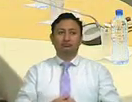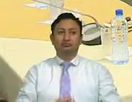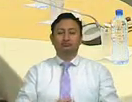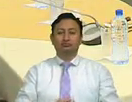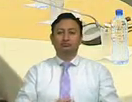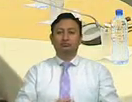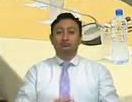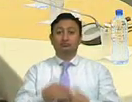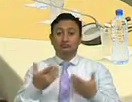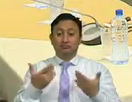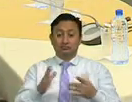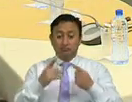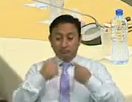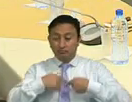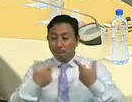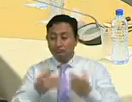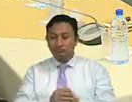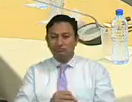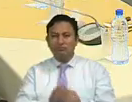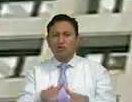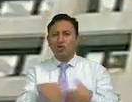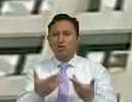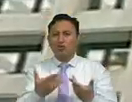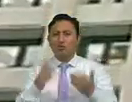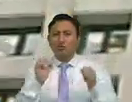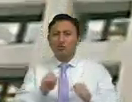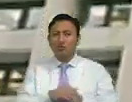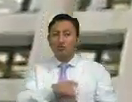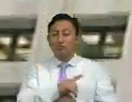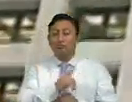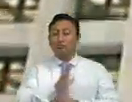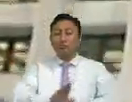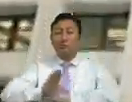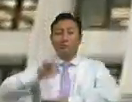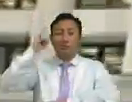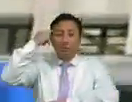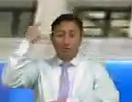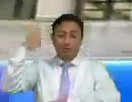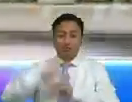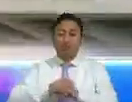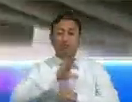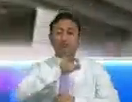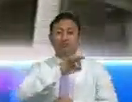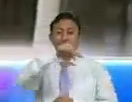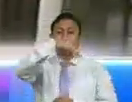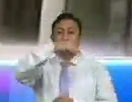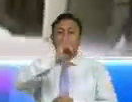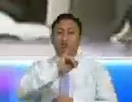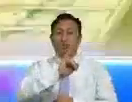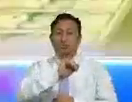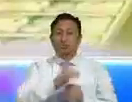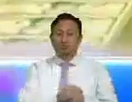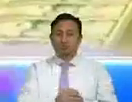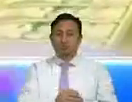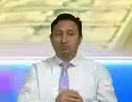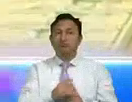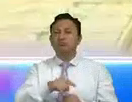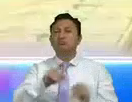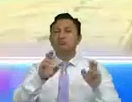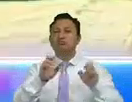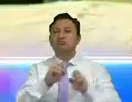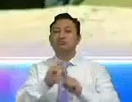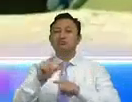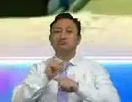el tan esperado anuncio sobre las condiciones a las que podría haberse comprometido el gobierno con el fondo monetario internacional en el marco del